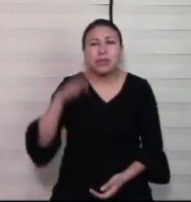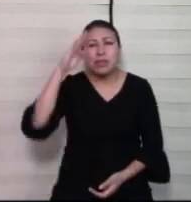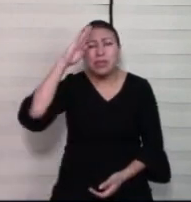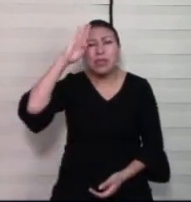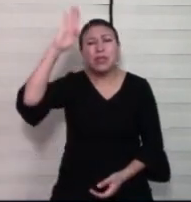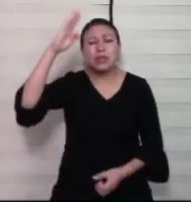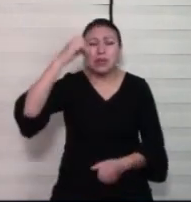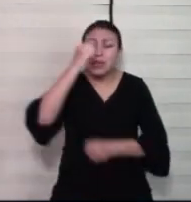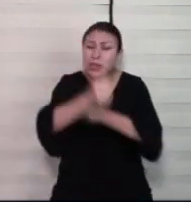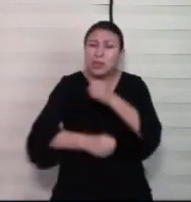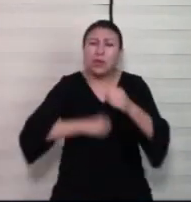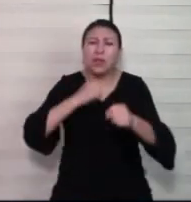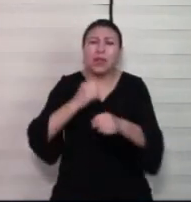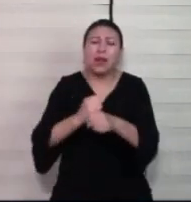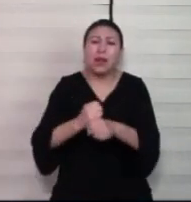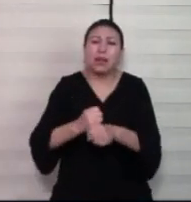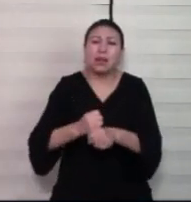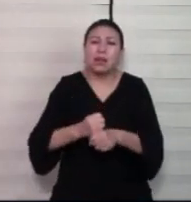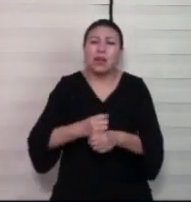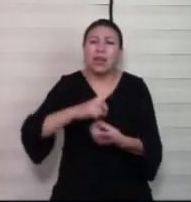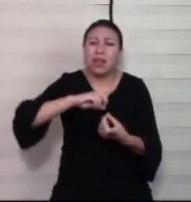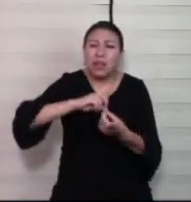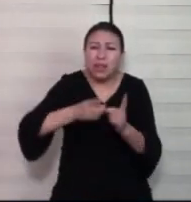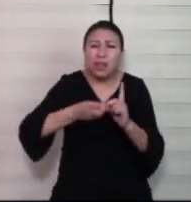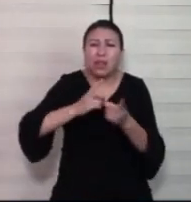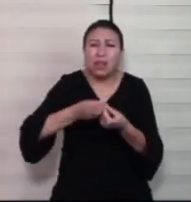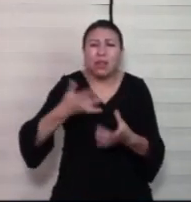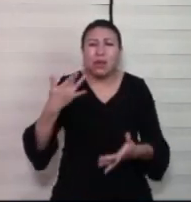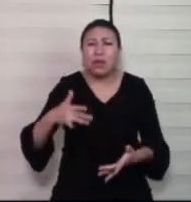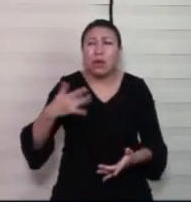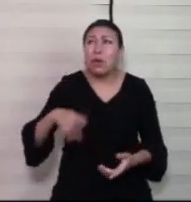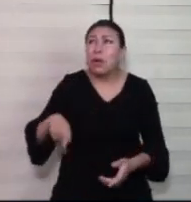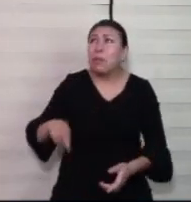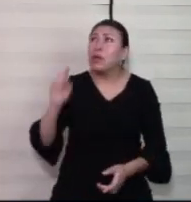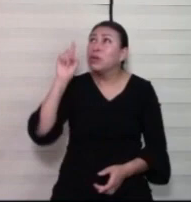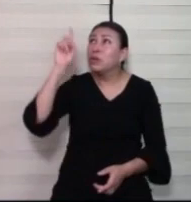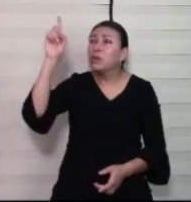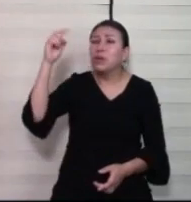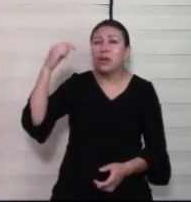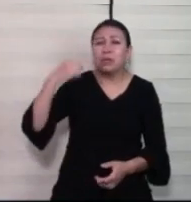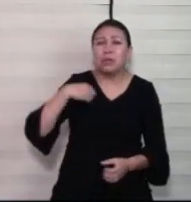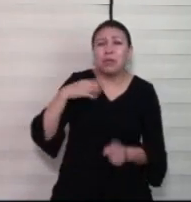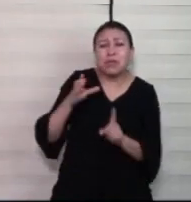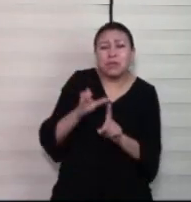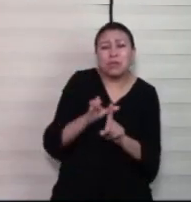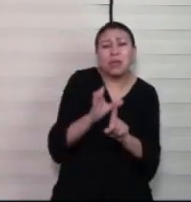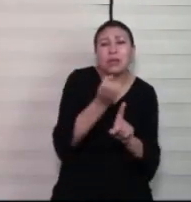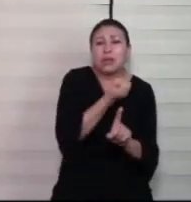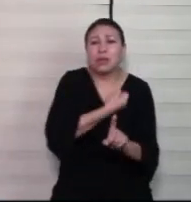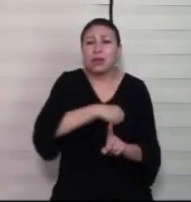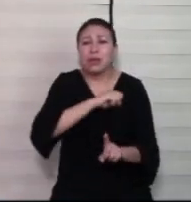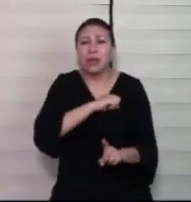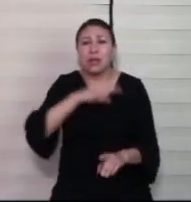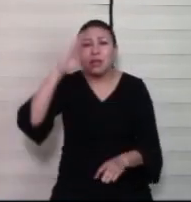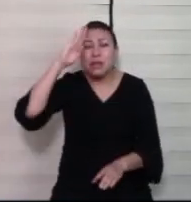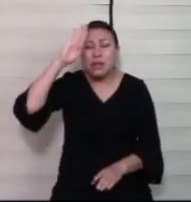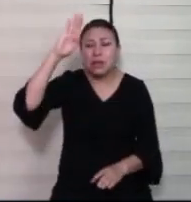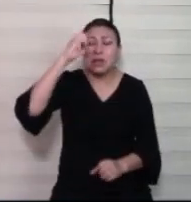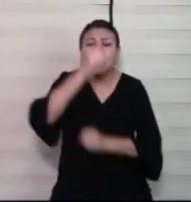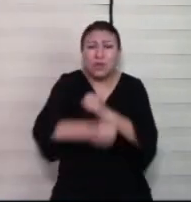dolor, pero Tú me has conservado en sanidad. Señor, es un año de